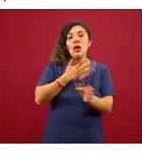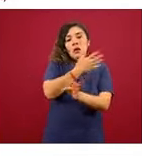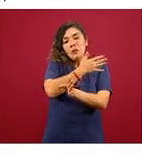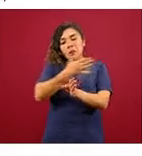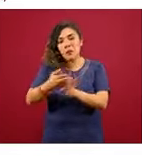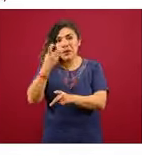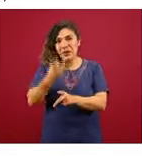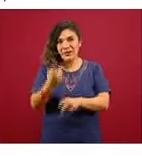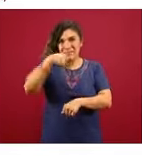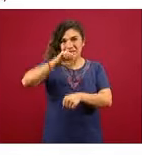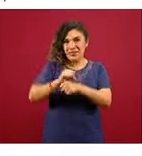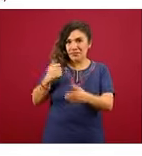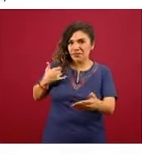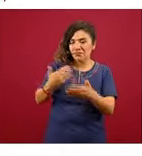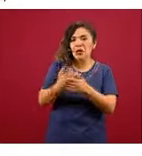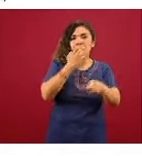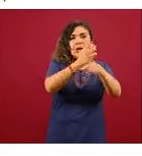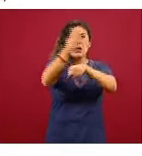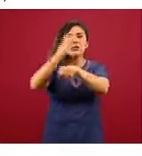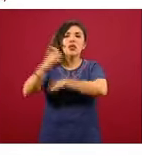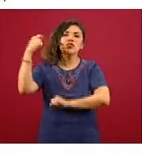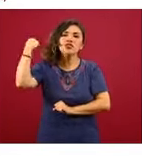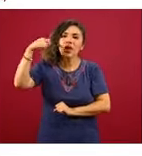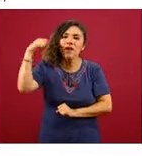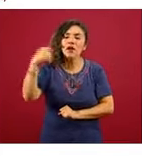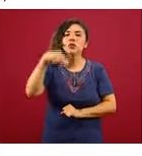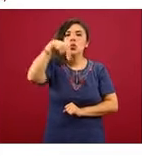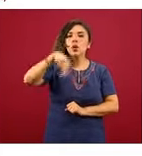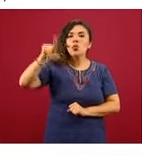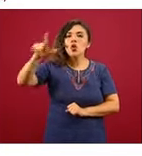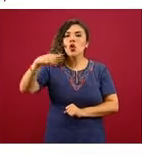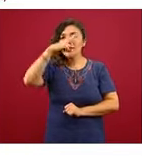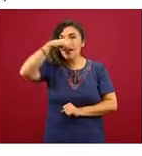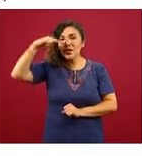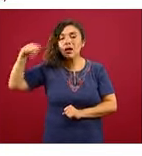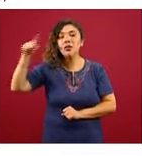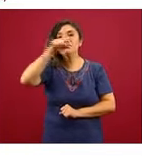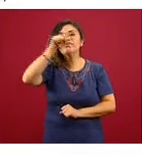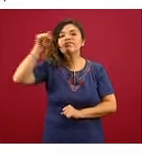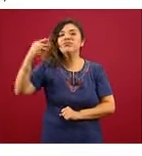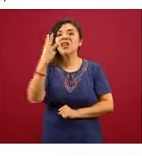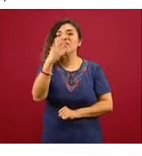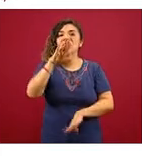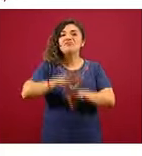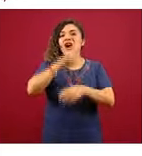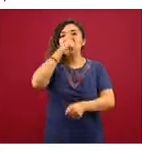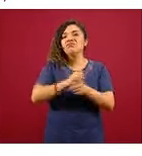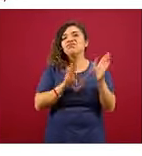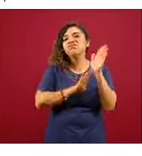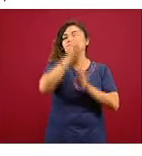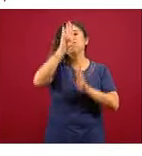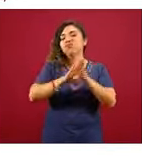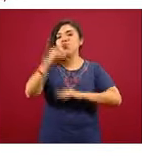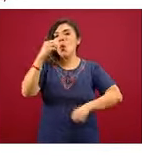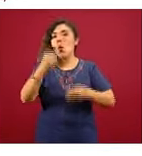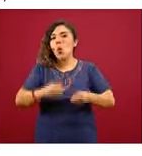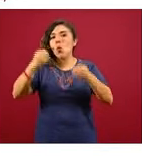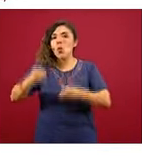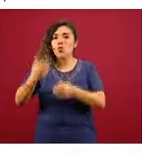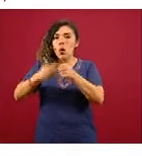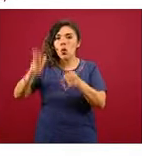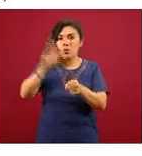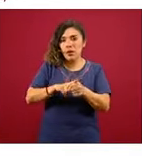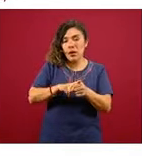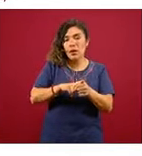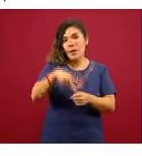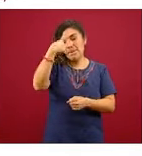la semana a los estados de Tabasco, Nuevo León y Nayarit, que han sido los estados que han tenido la mayor ocupación en el tema